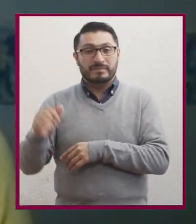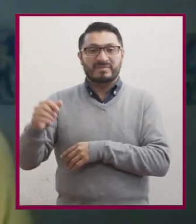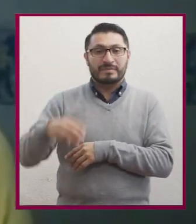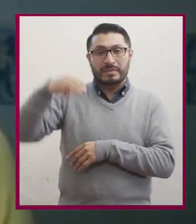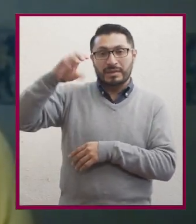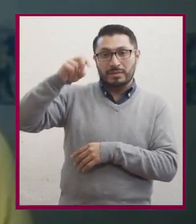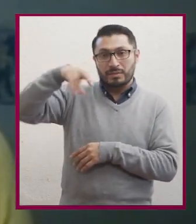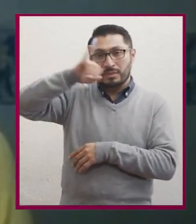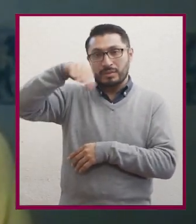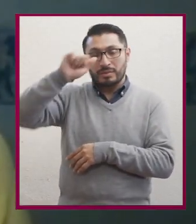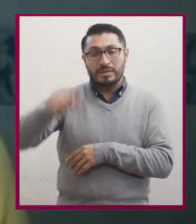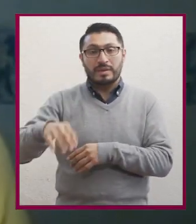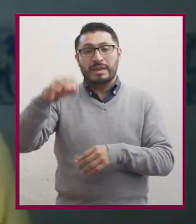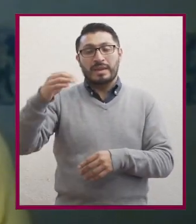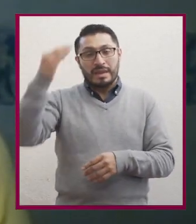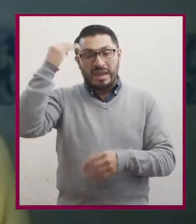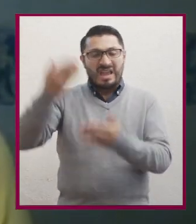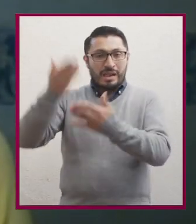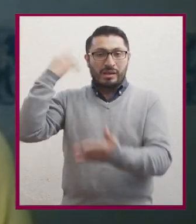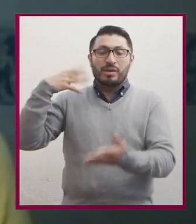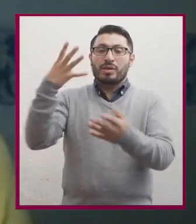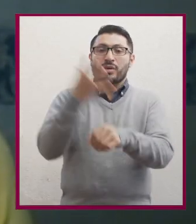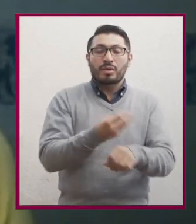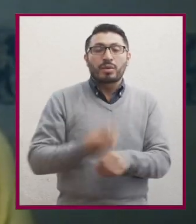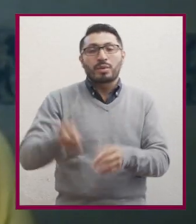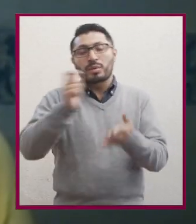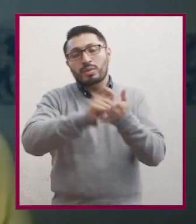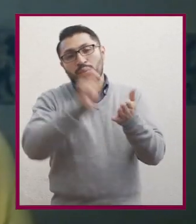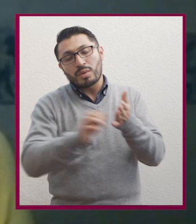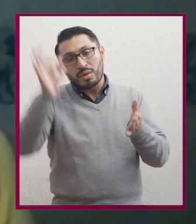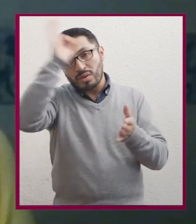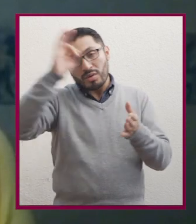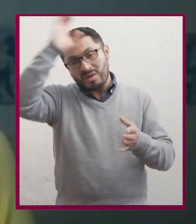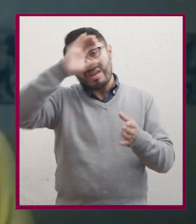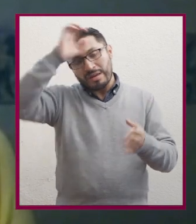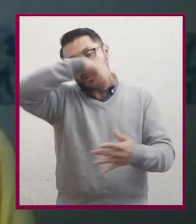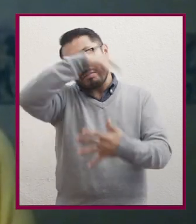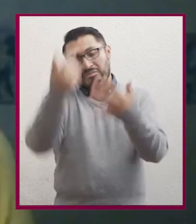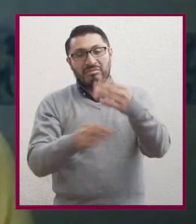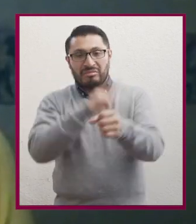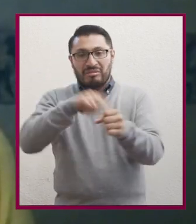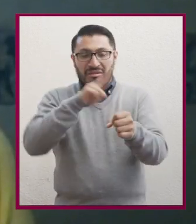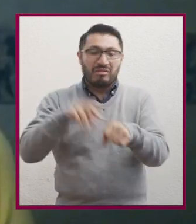Baja Edad Media, que era compositora, era escritora, era filósofa, científica,